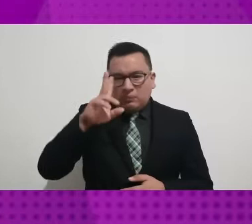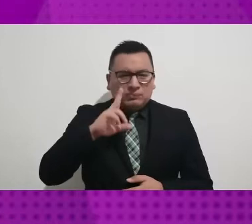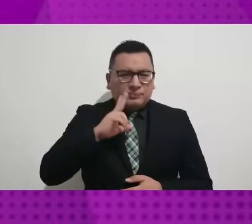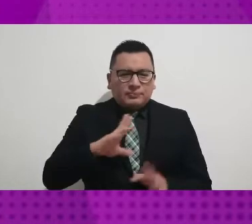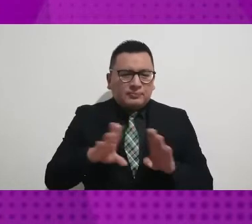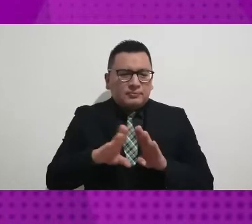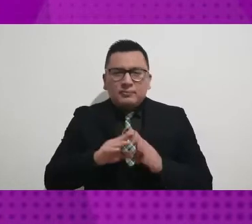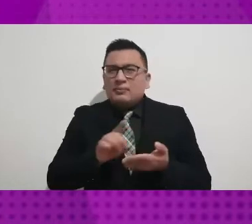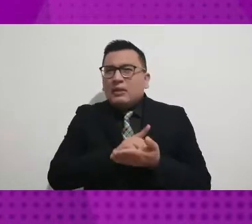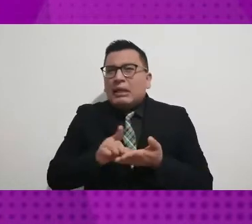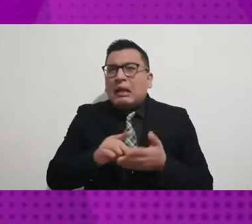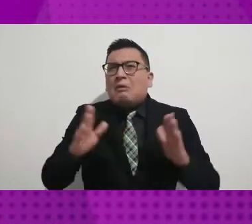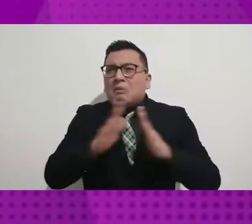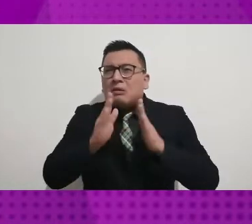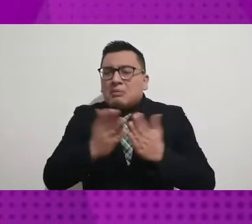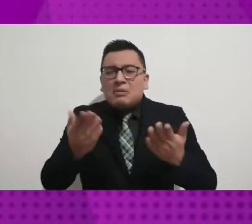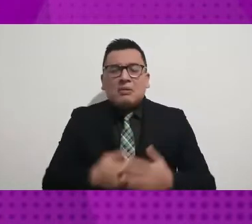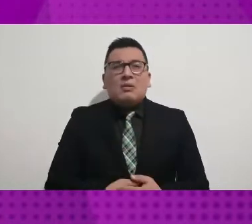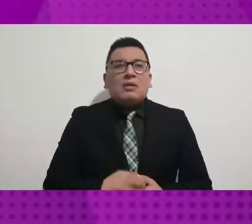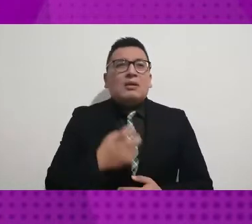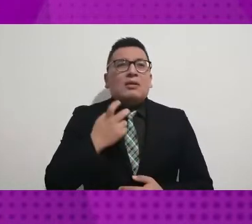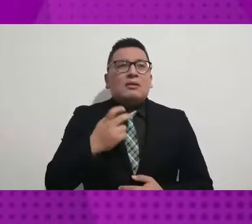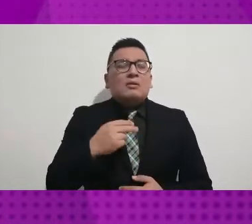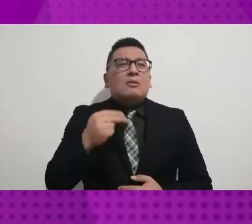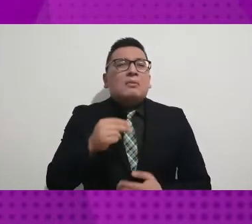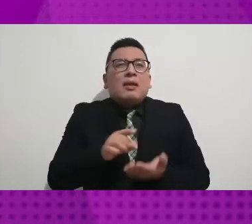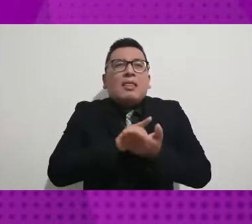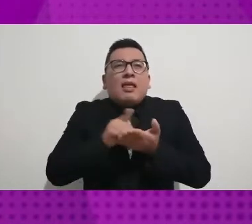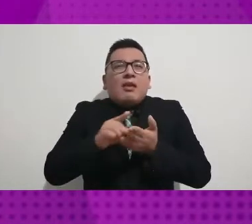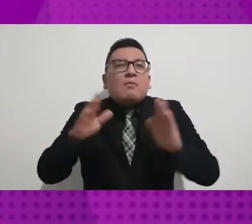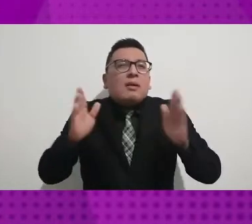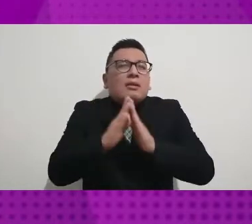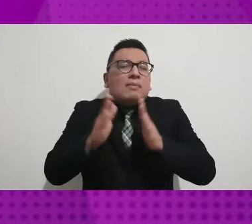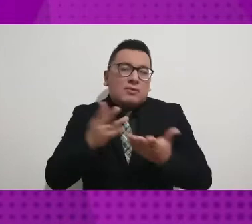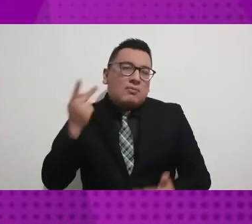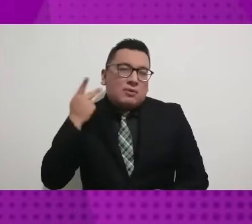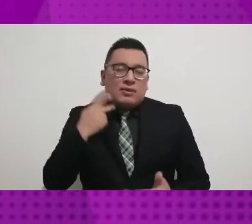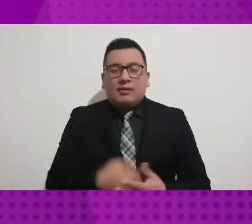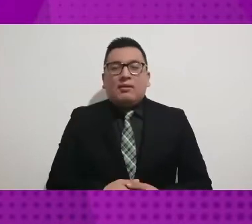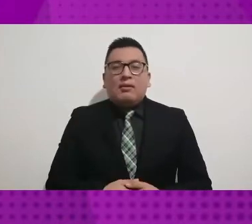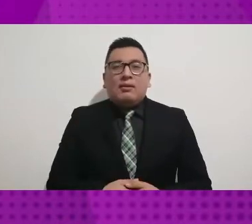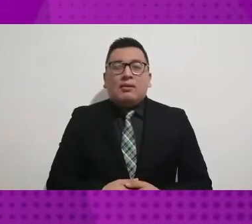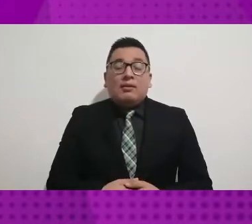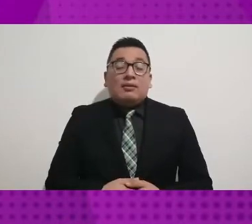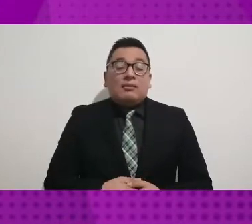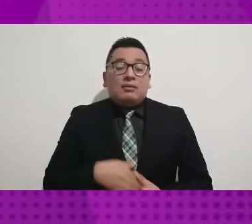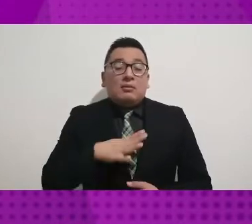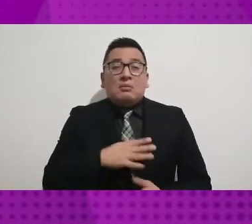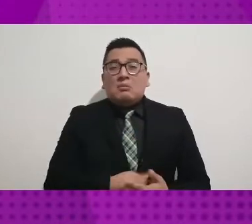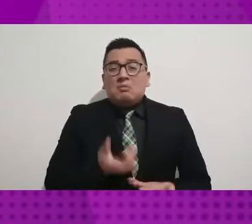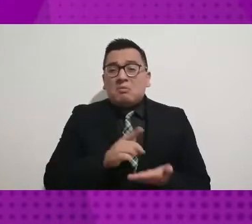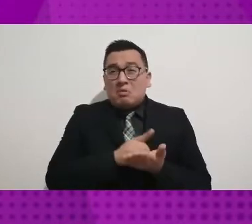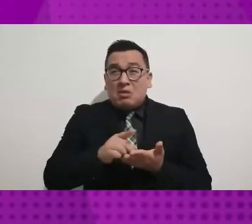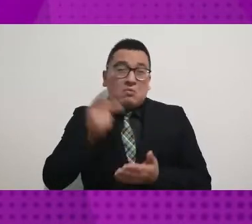que amplíen, ¿no?, los derechos, la participación. Hoy en día se les llama derechos de participación política, es decir, los